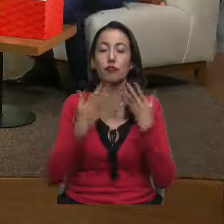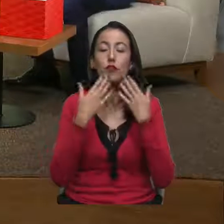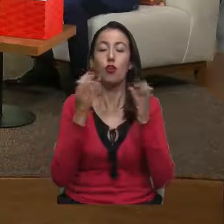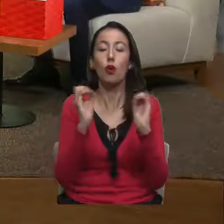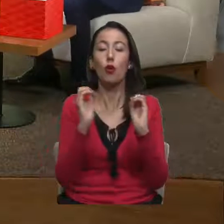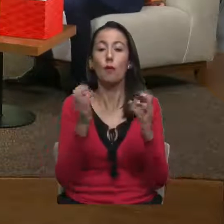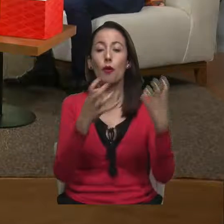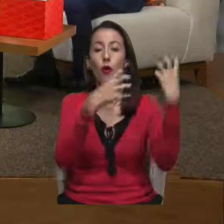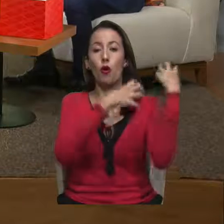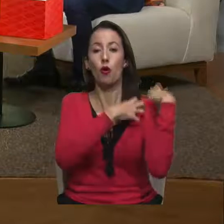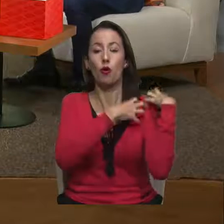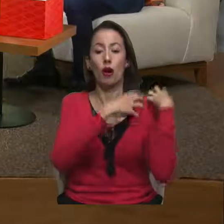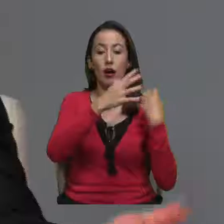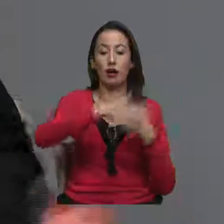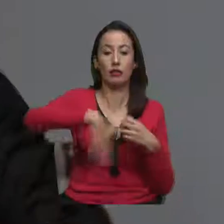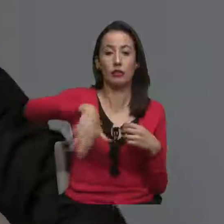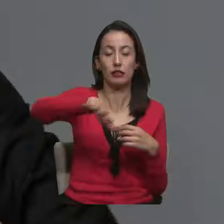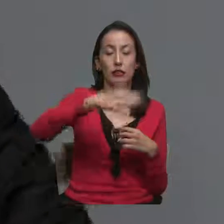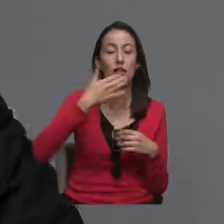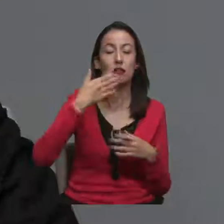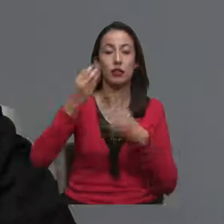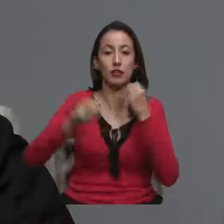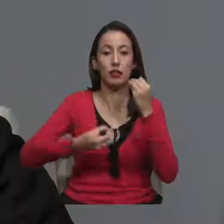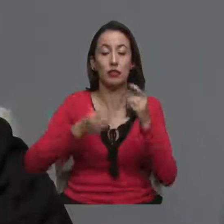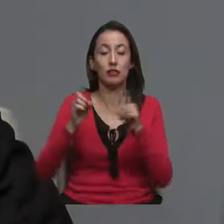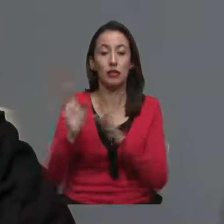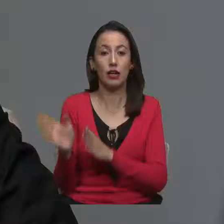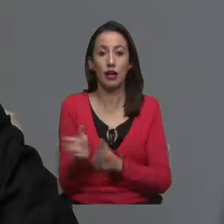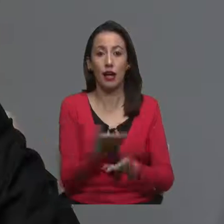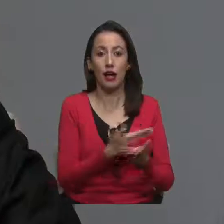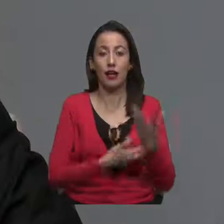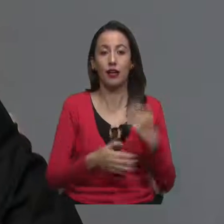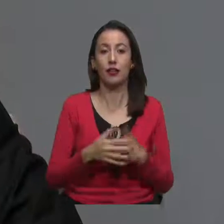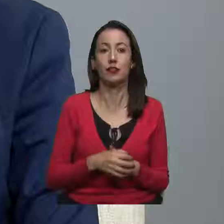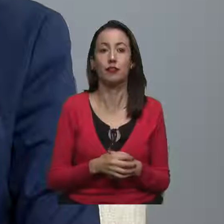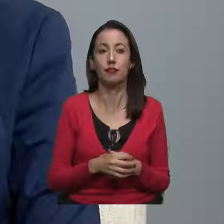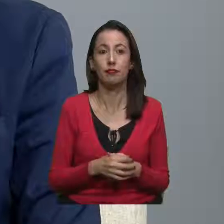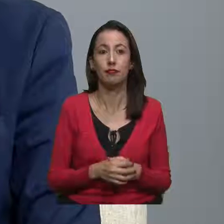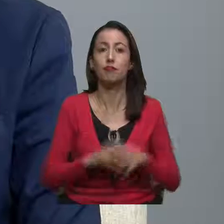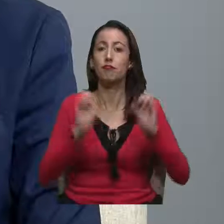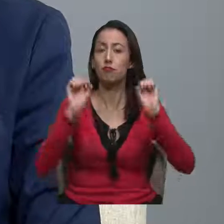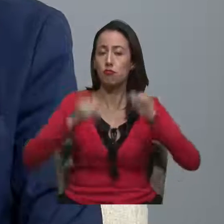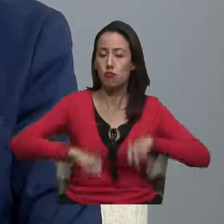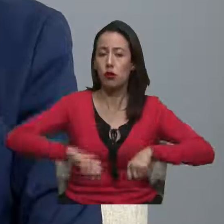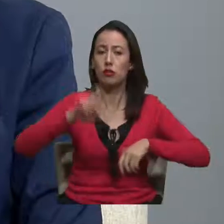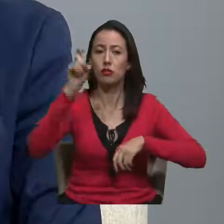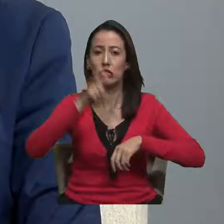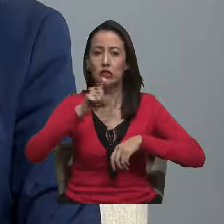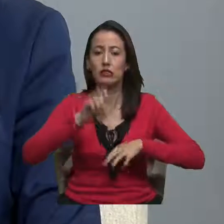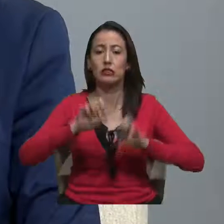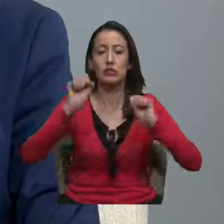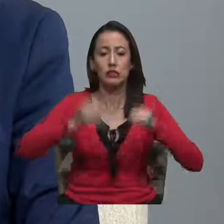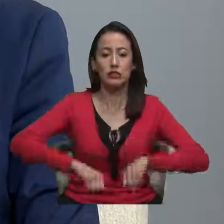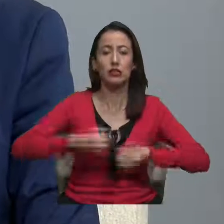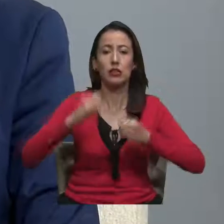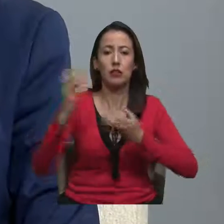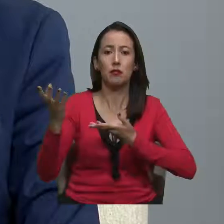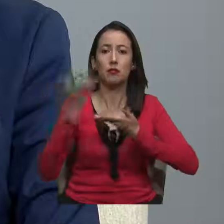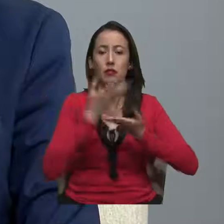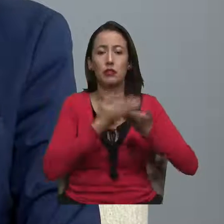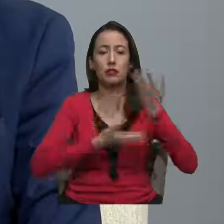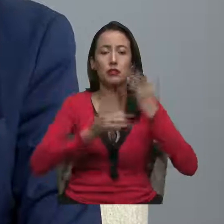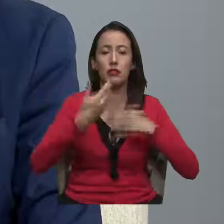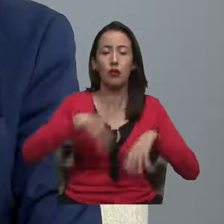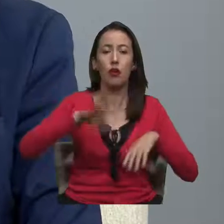una independencia y una eficiencia en el tema de la justicia ecuatoriana bueno necesitamos reestructurar un poco la justicia hay